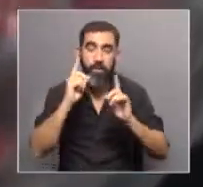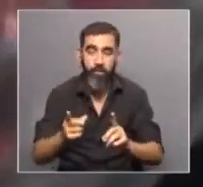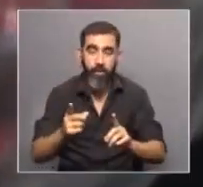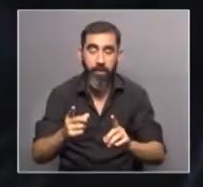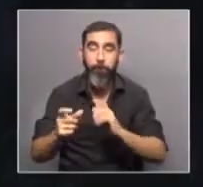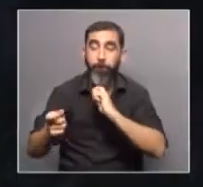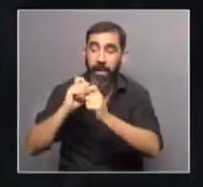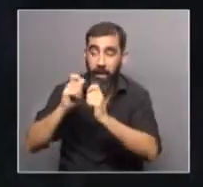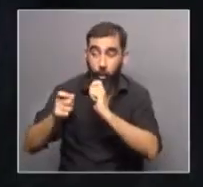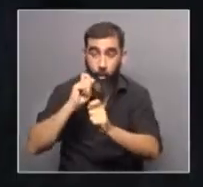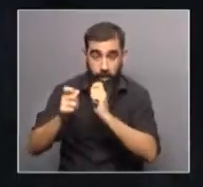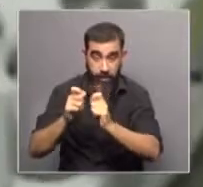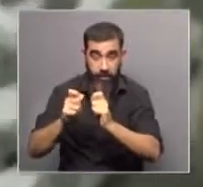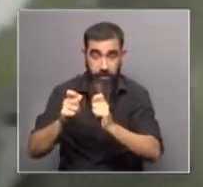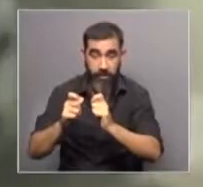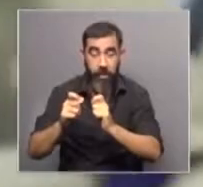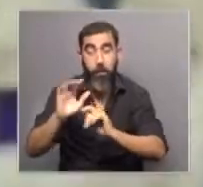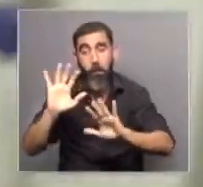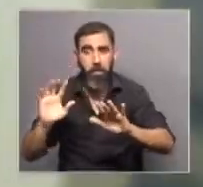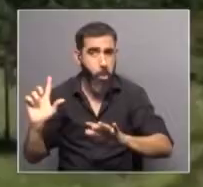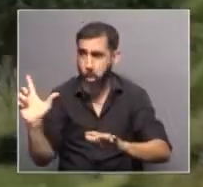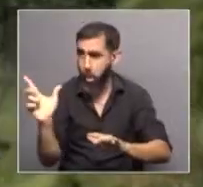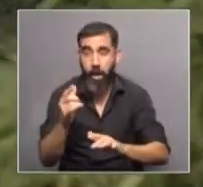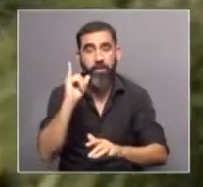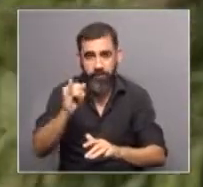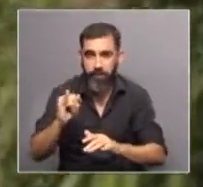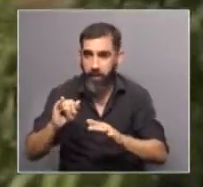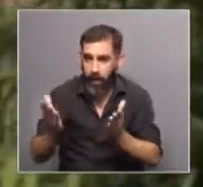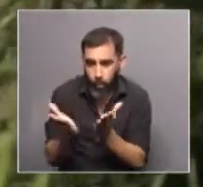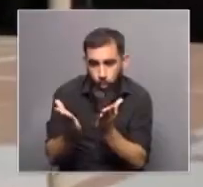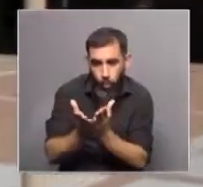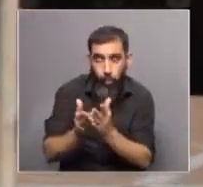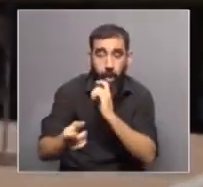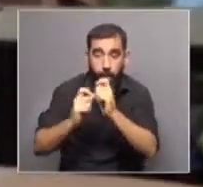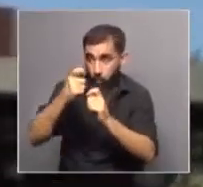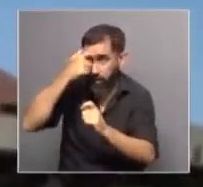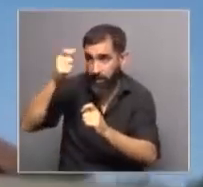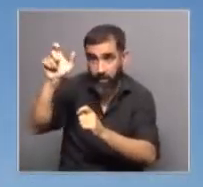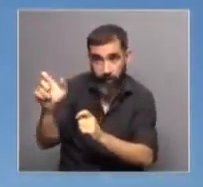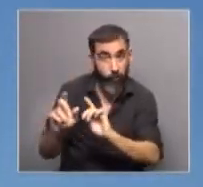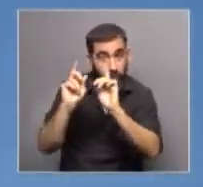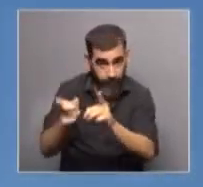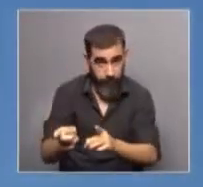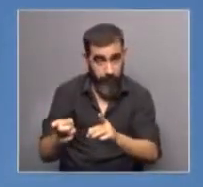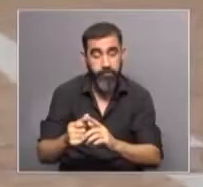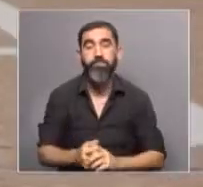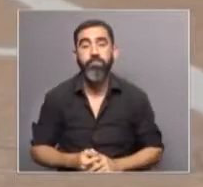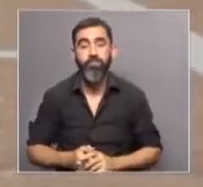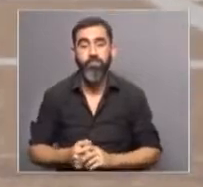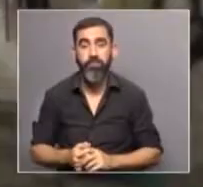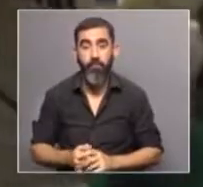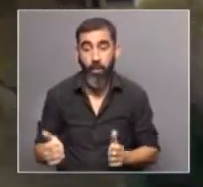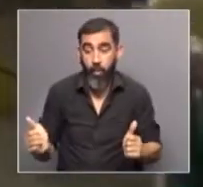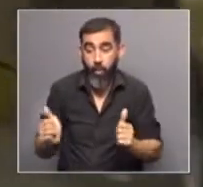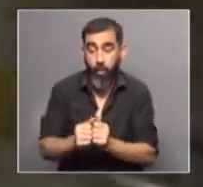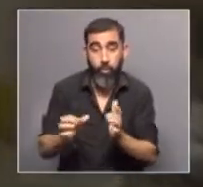clase de periodistas que parecía que no existían y que se preparan para eso, que son los periodistas científicos. Y